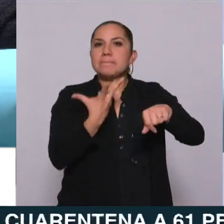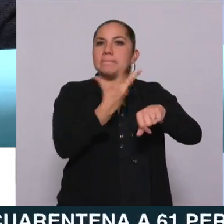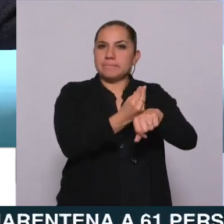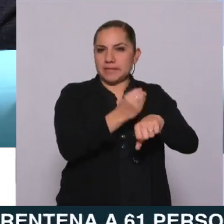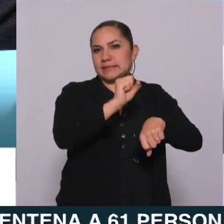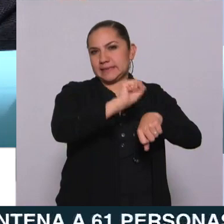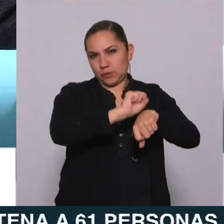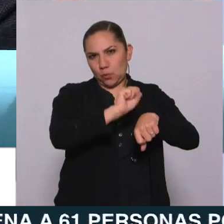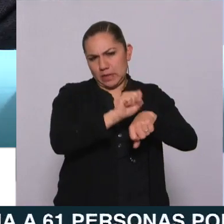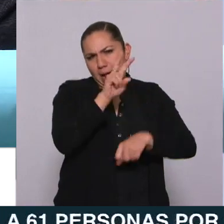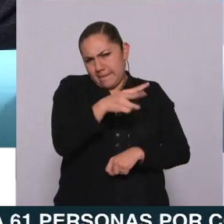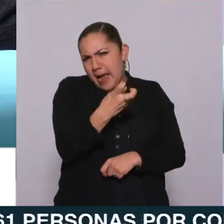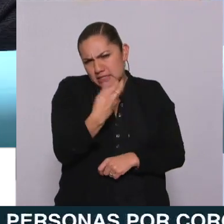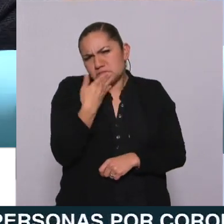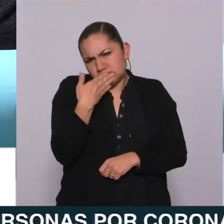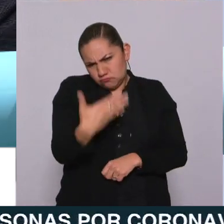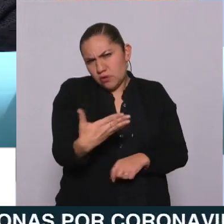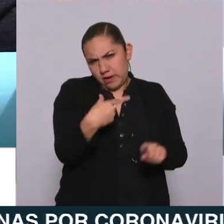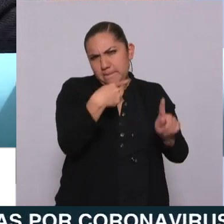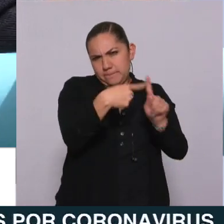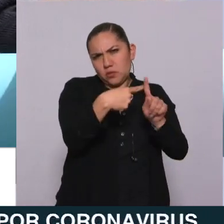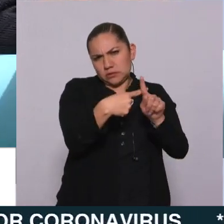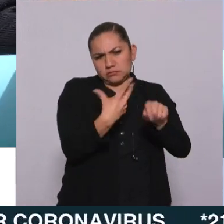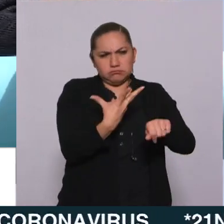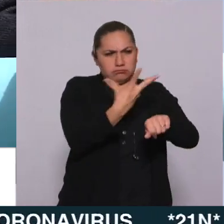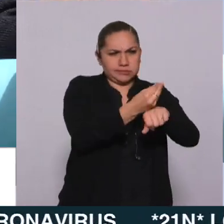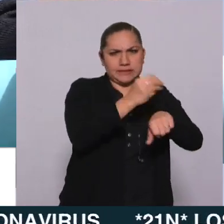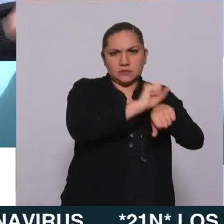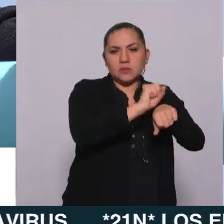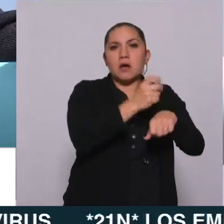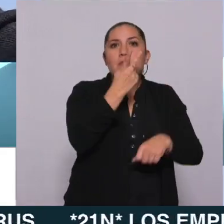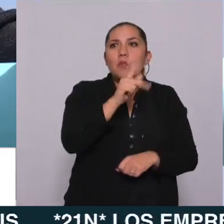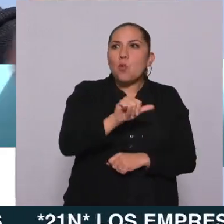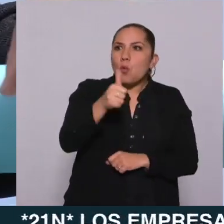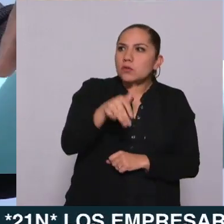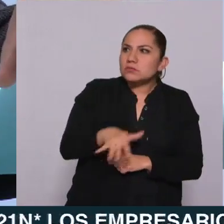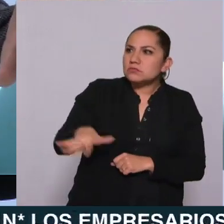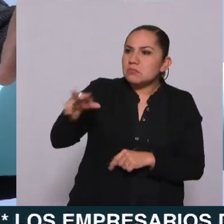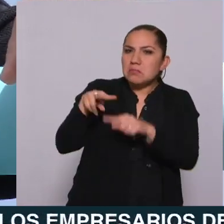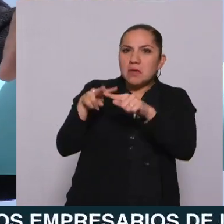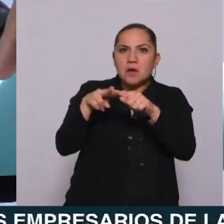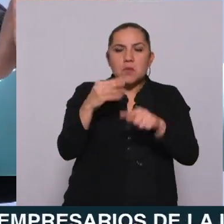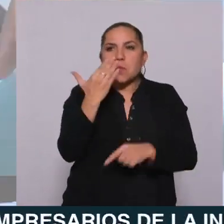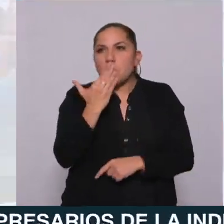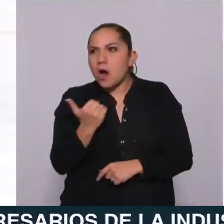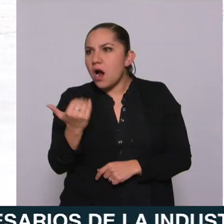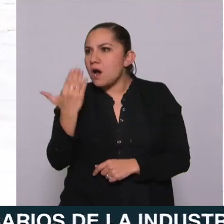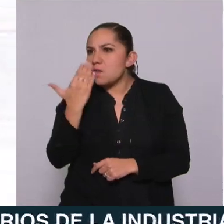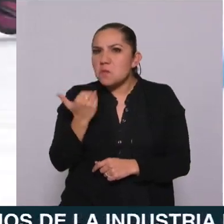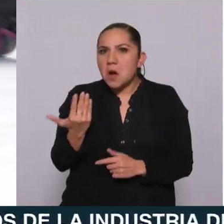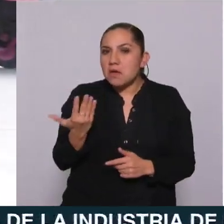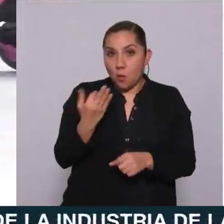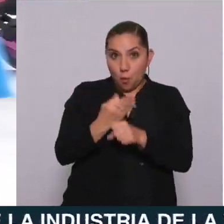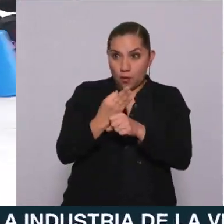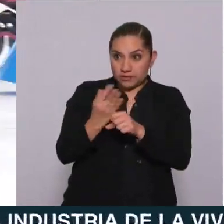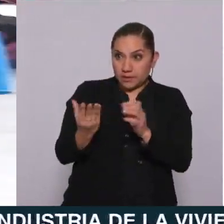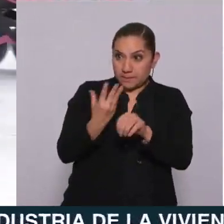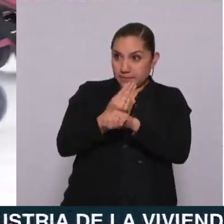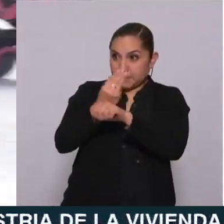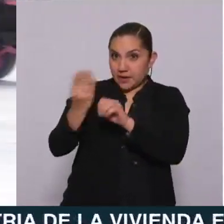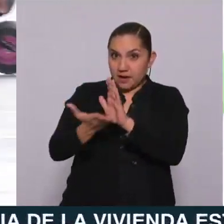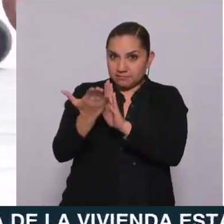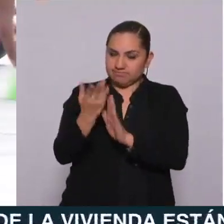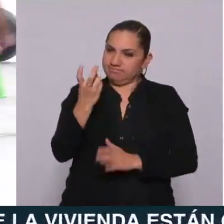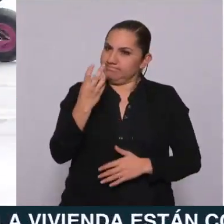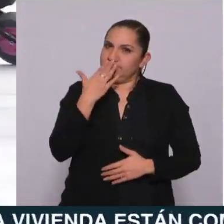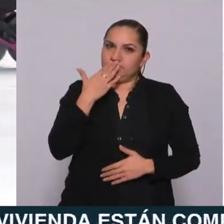pero desde entonces no había habido aquí otro parque. Y ahora pues construyen esto, muy bueno. A principios de año, el gobierno